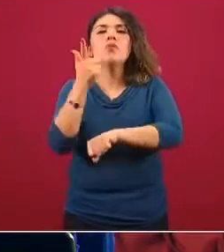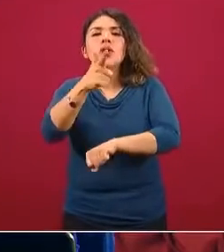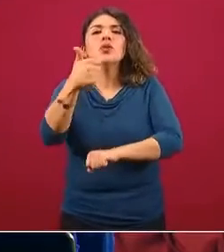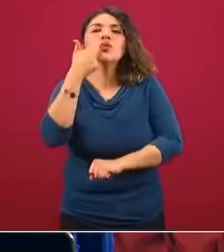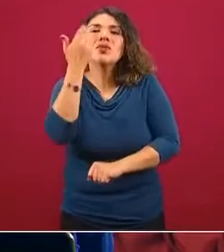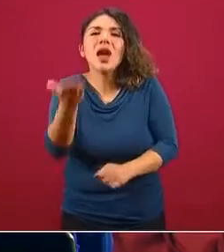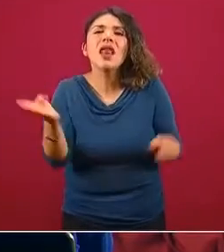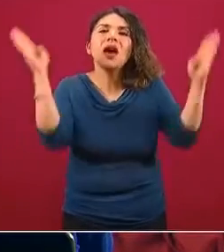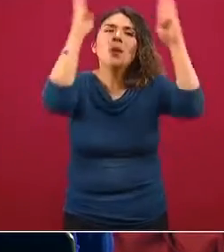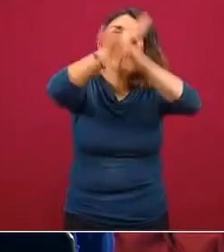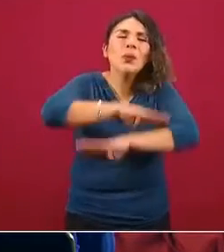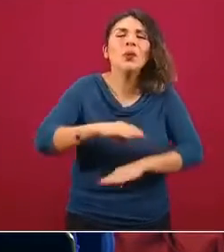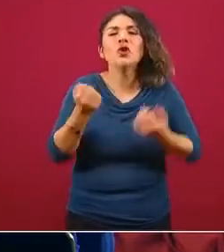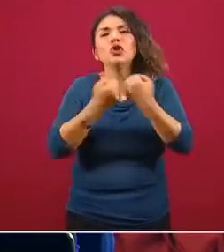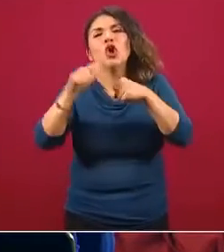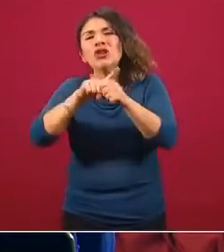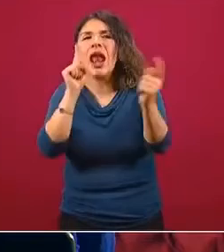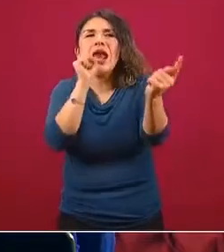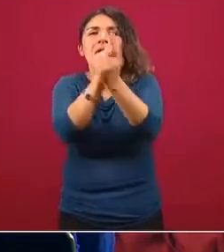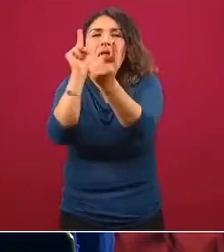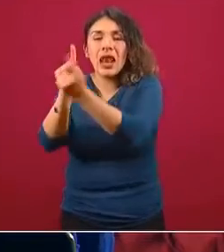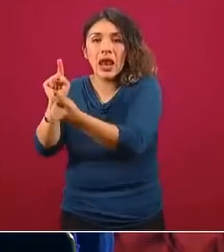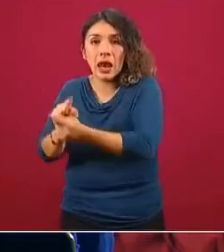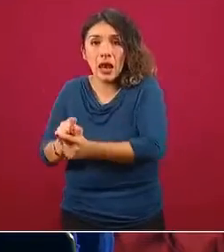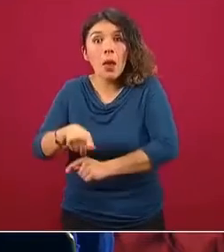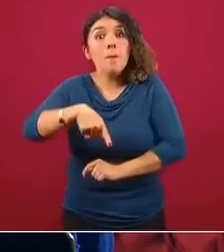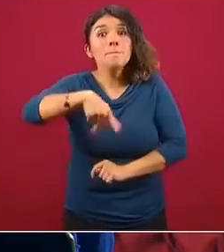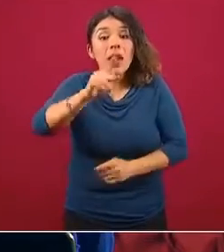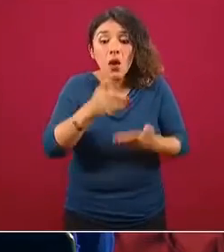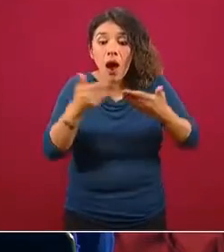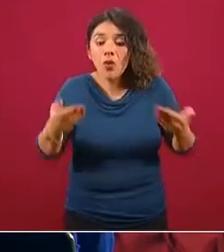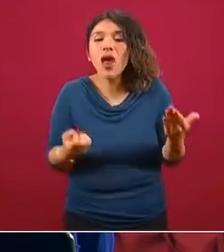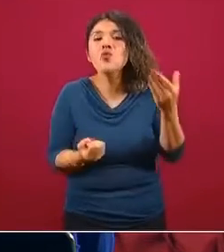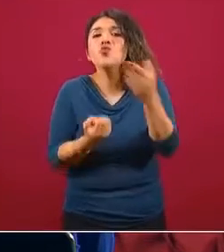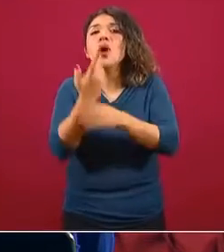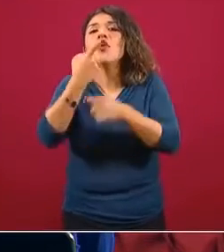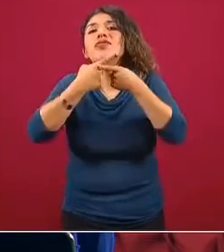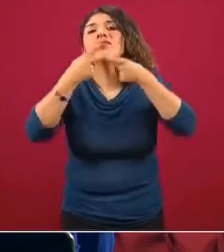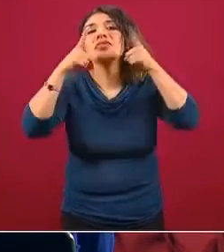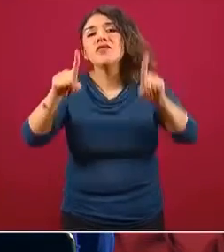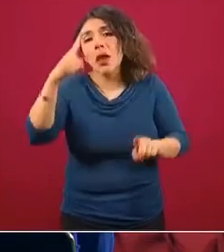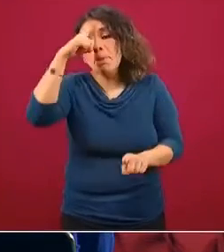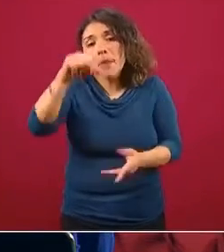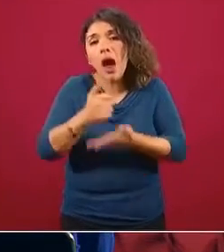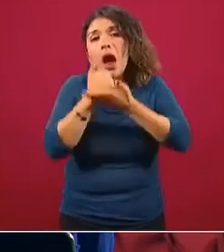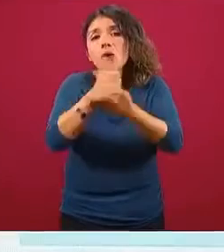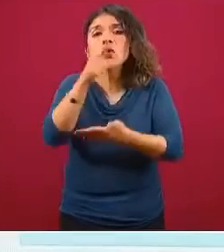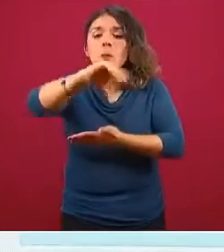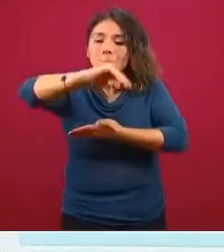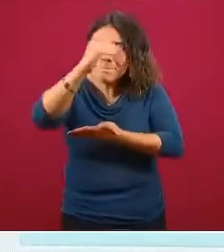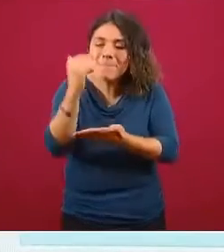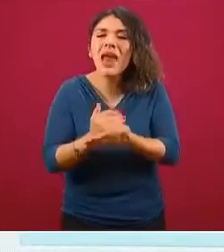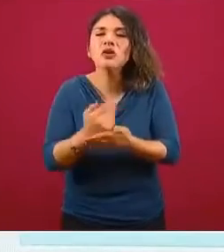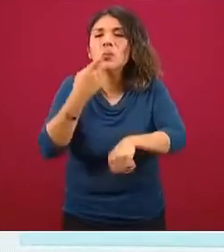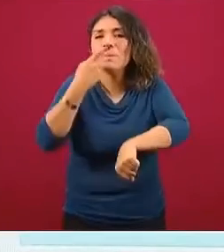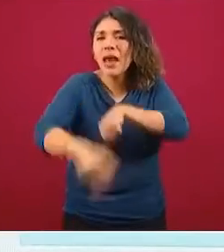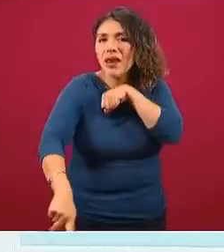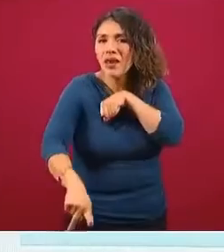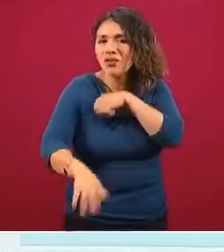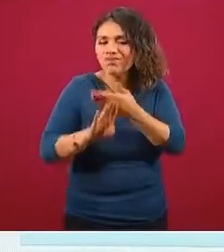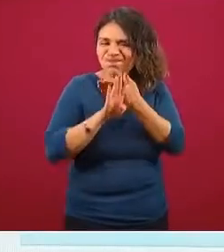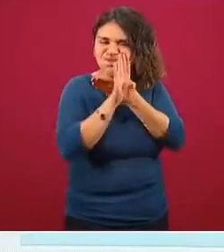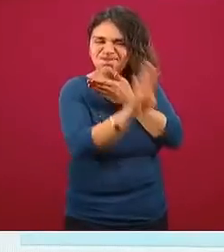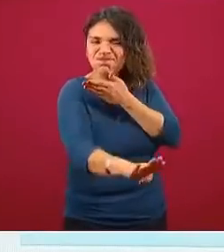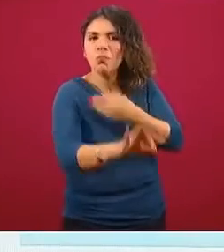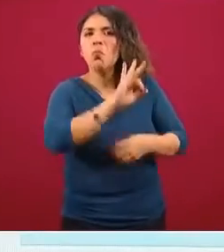queremos tener una vida social, pero en una nueva forma, una forma que nos ayude a disminuir los peligros y